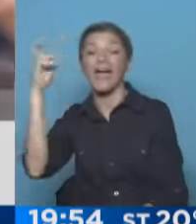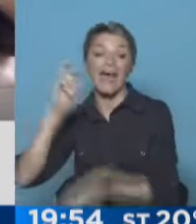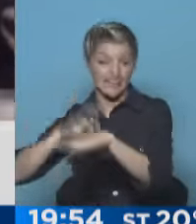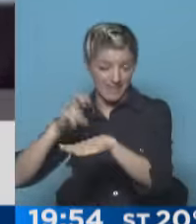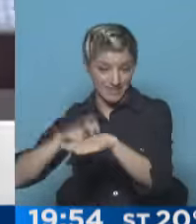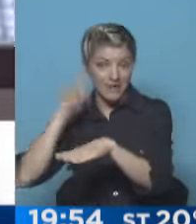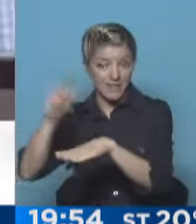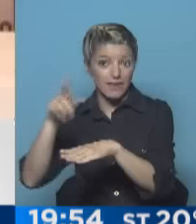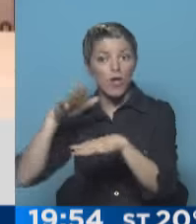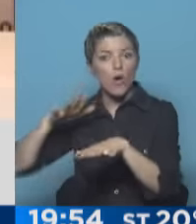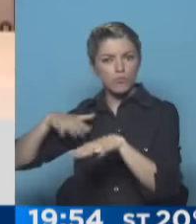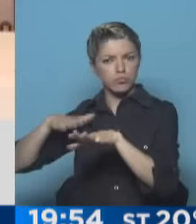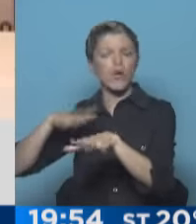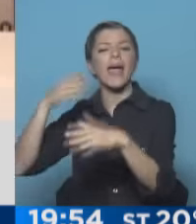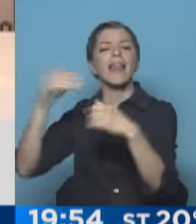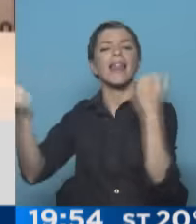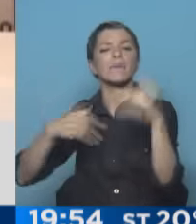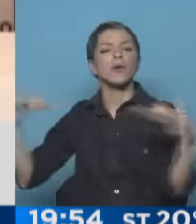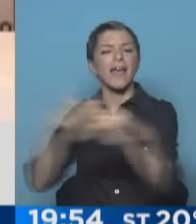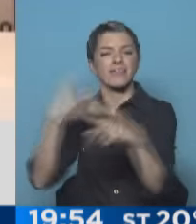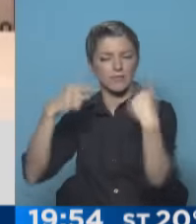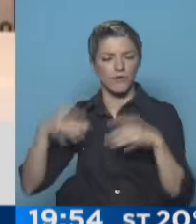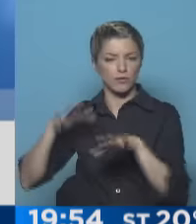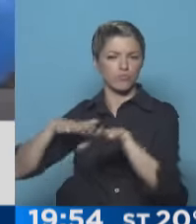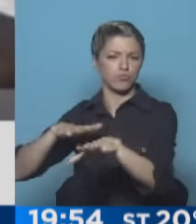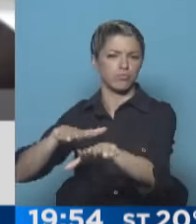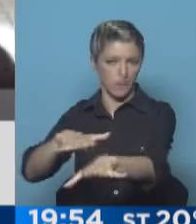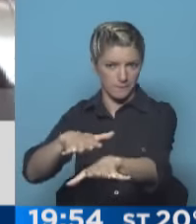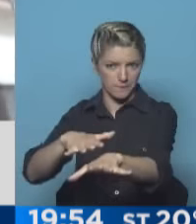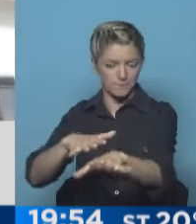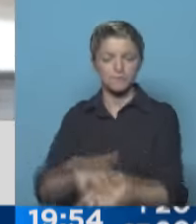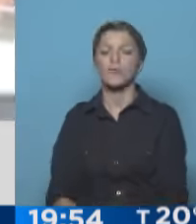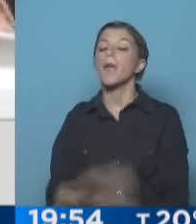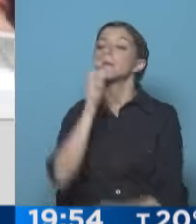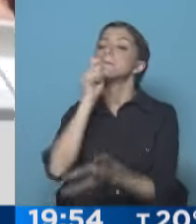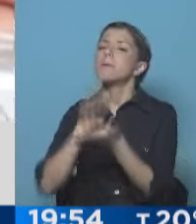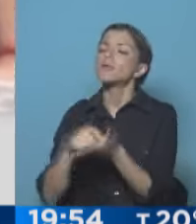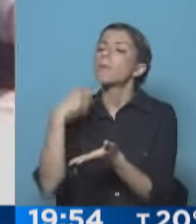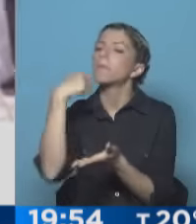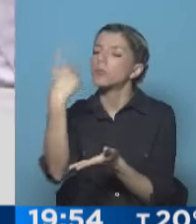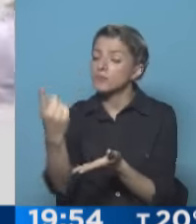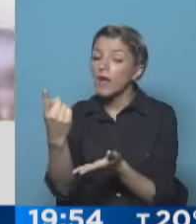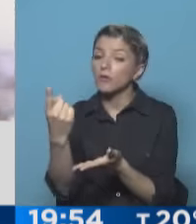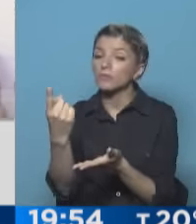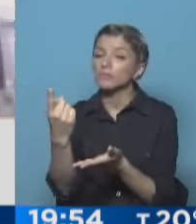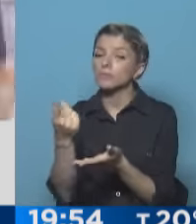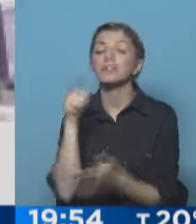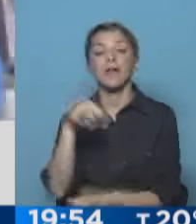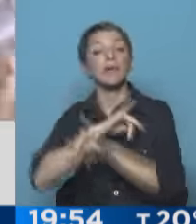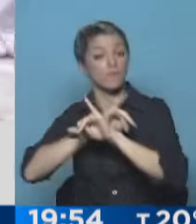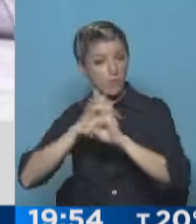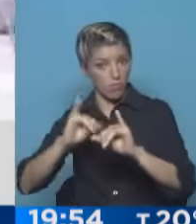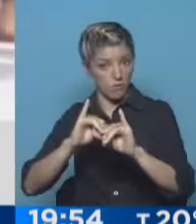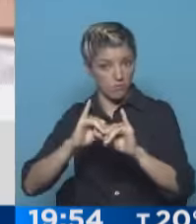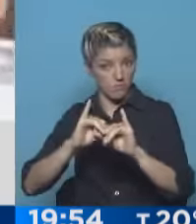encabezó una caravana por las calles de la ciudad consultado por la prensa el candidato de cambiemos adelantó que